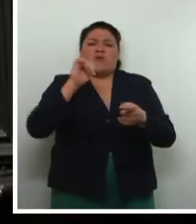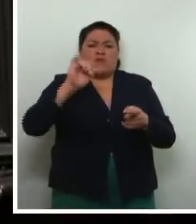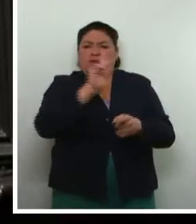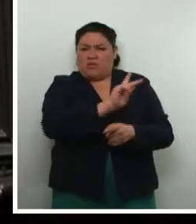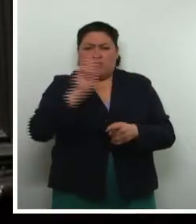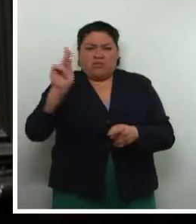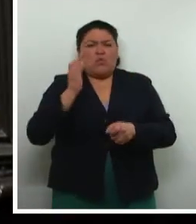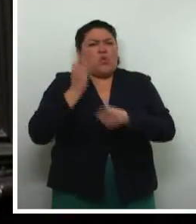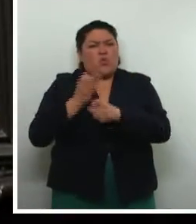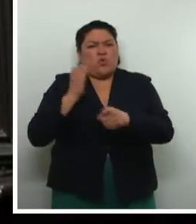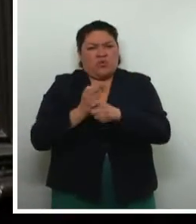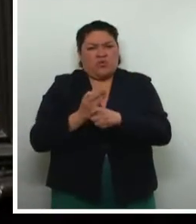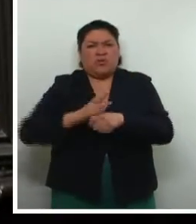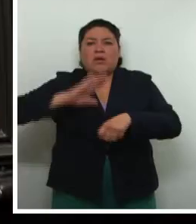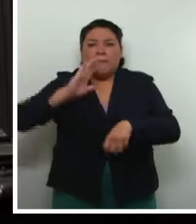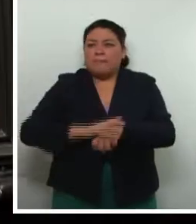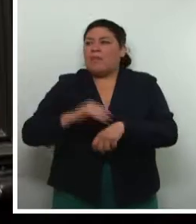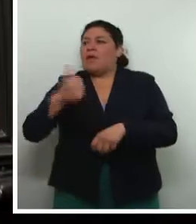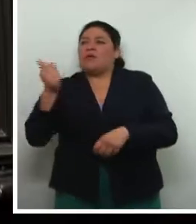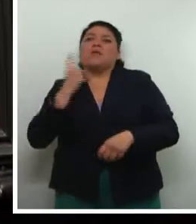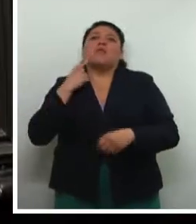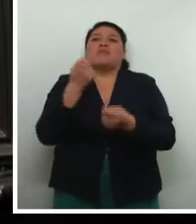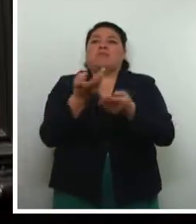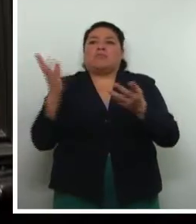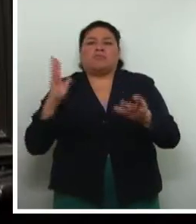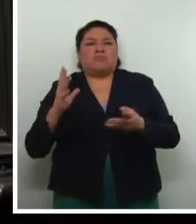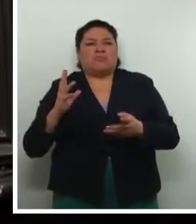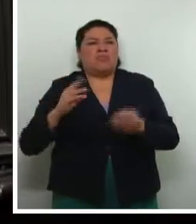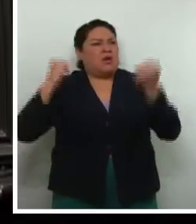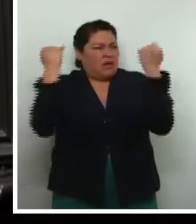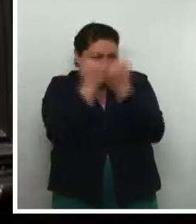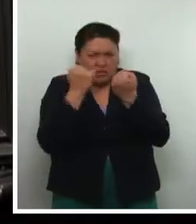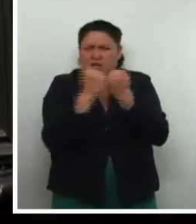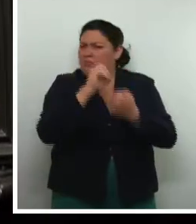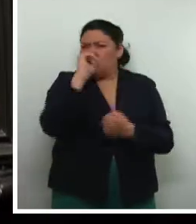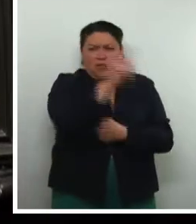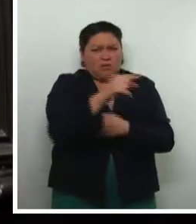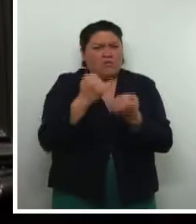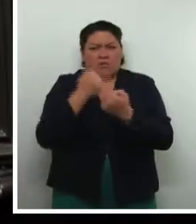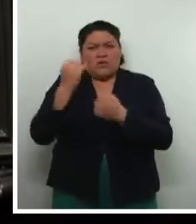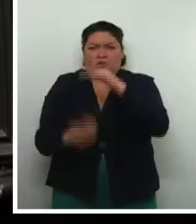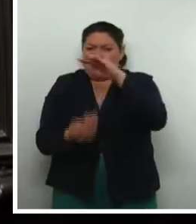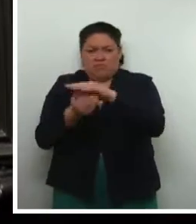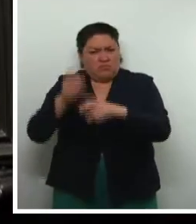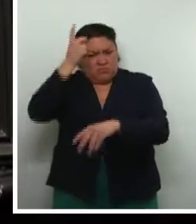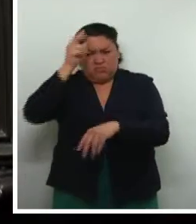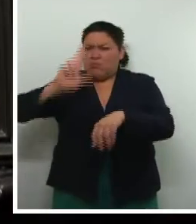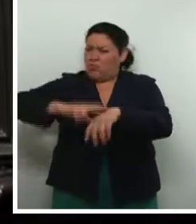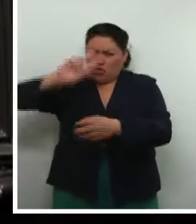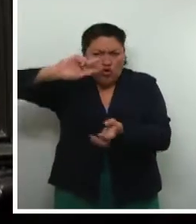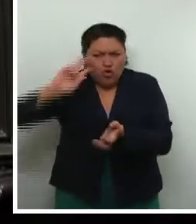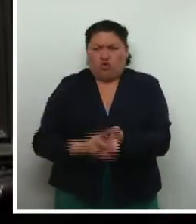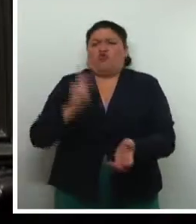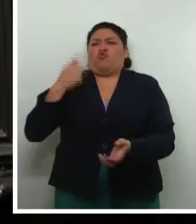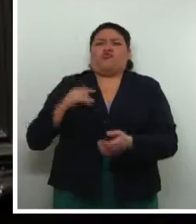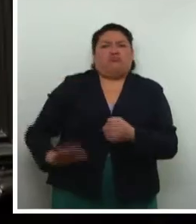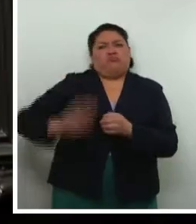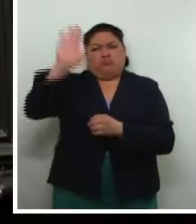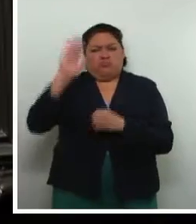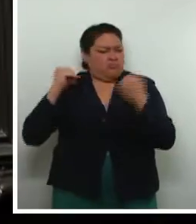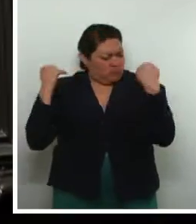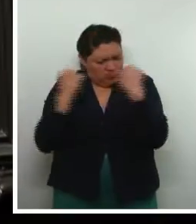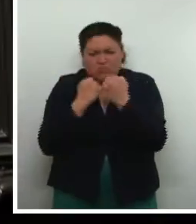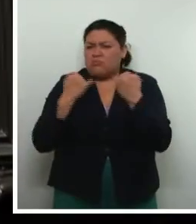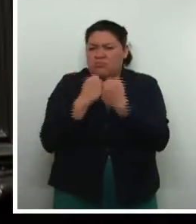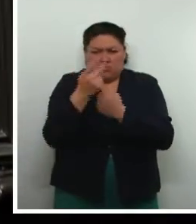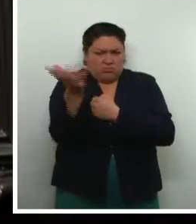no veo por qué los otros diputados no pueden solicitar a la mesa directiva exactamente lo mismo que el diputado